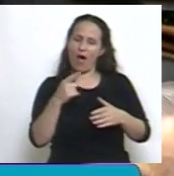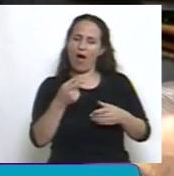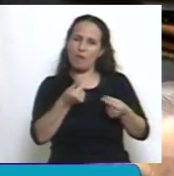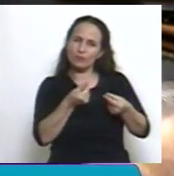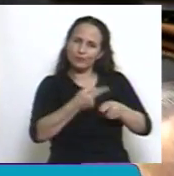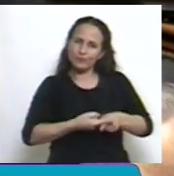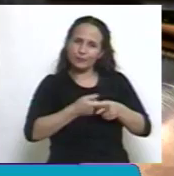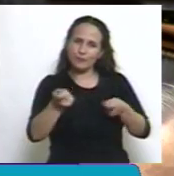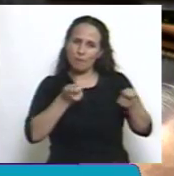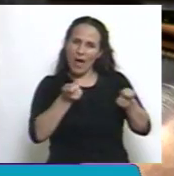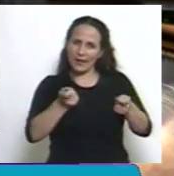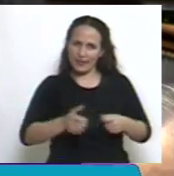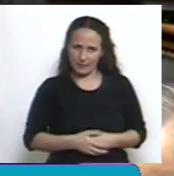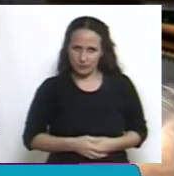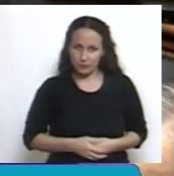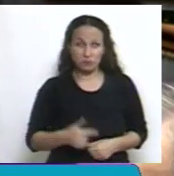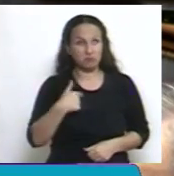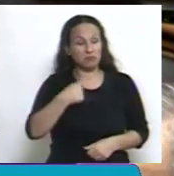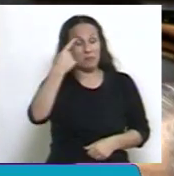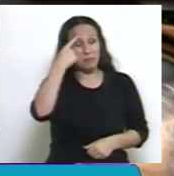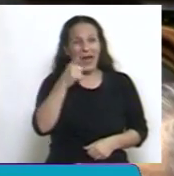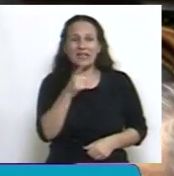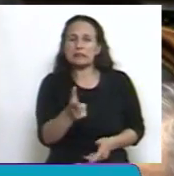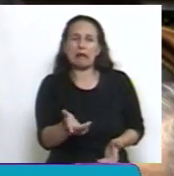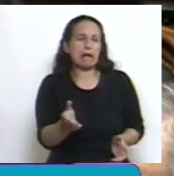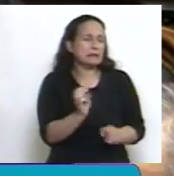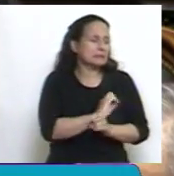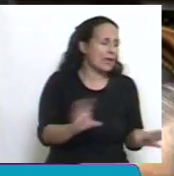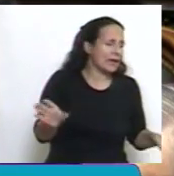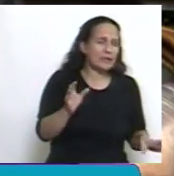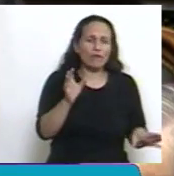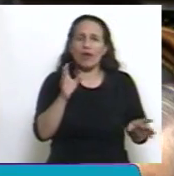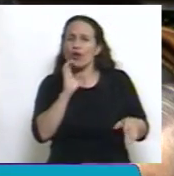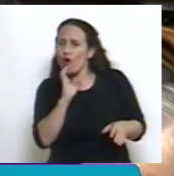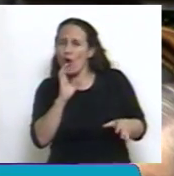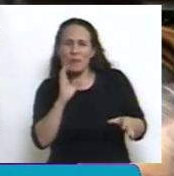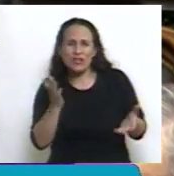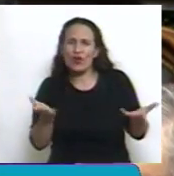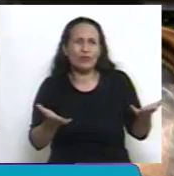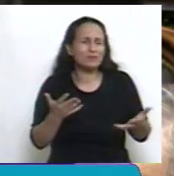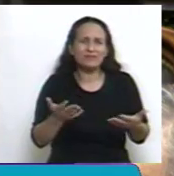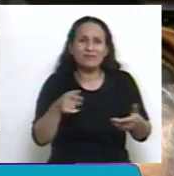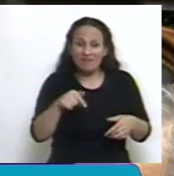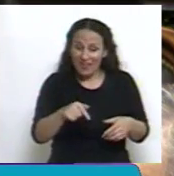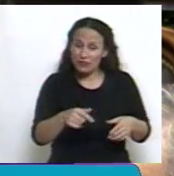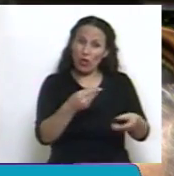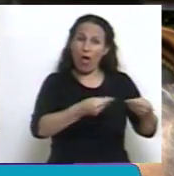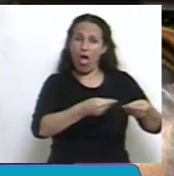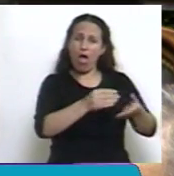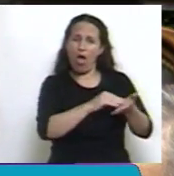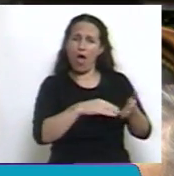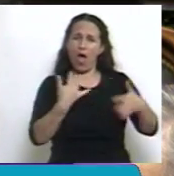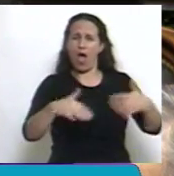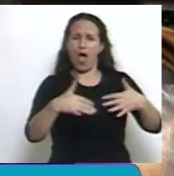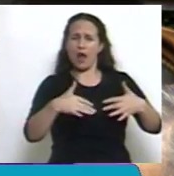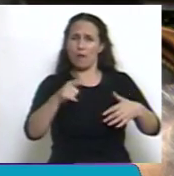públicas. Me parece tragicómico que para justificar esta aprobación apurada y a caballo de los